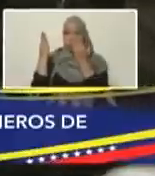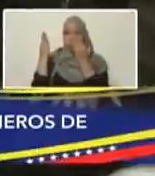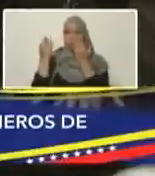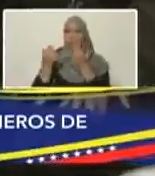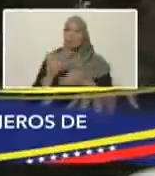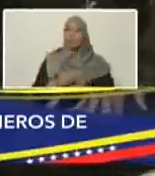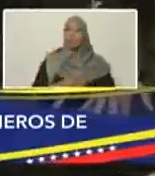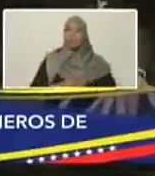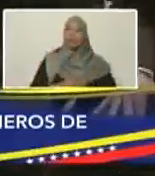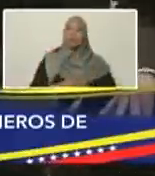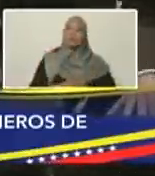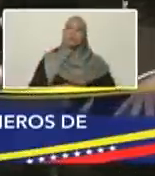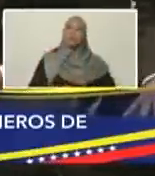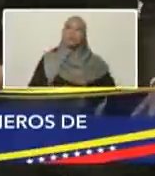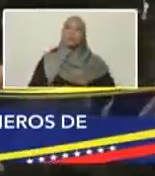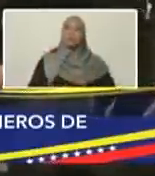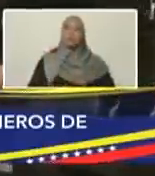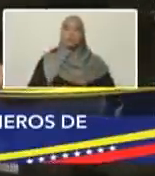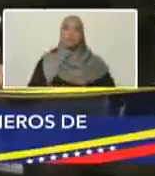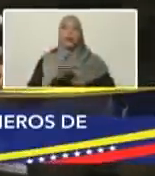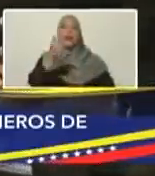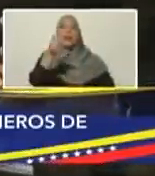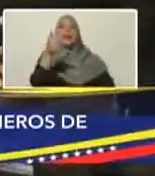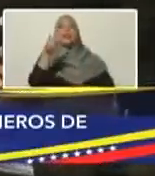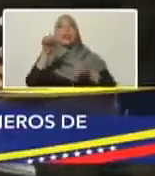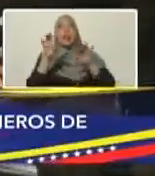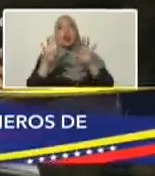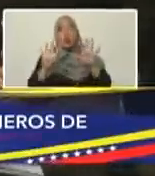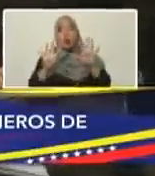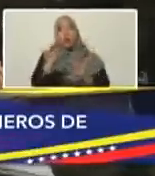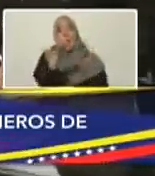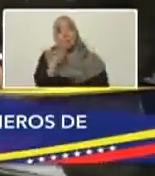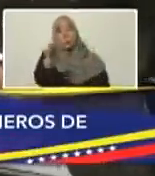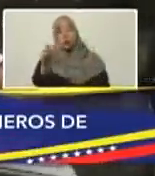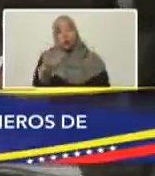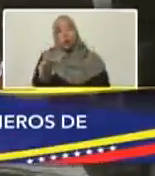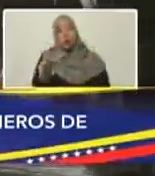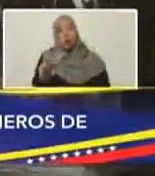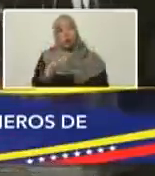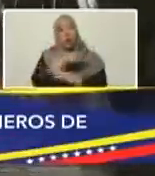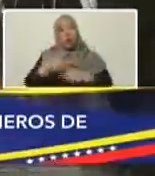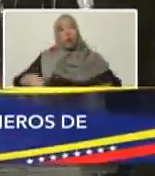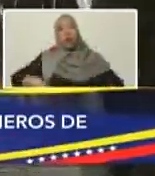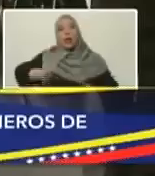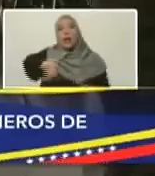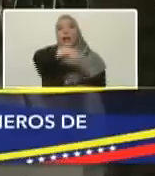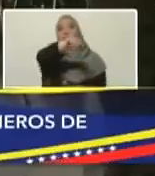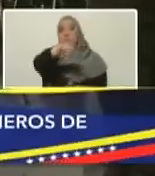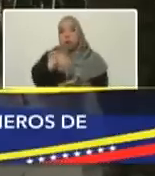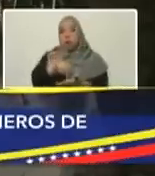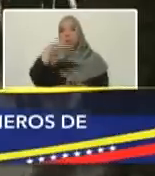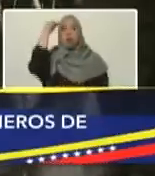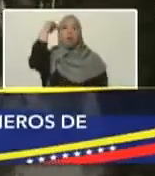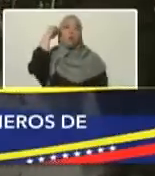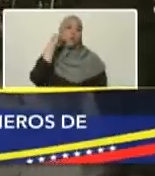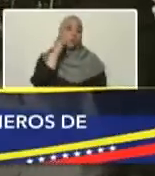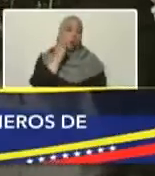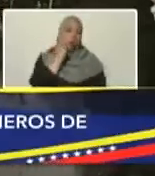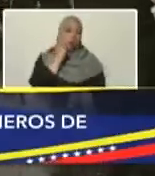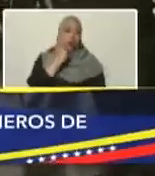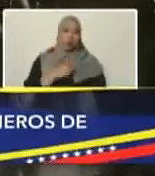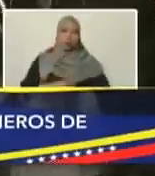Ascensos a general de brigada de 19 oficiales de la Guardia Nacional Bolivariana, quienes están